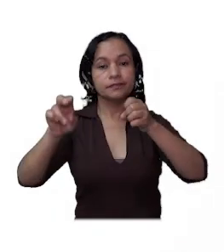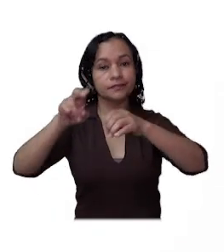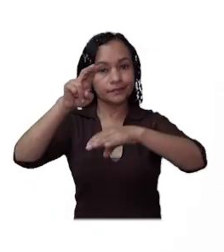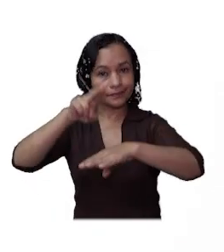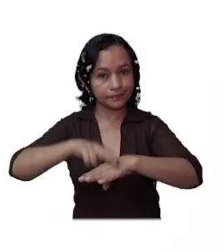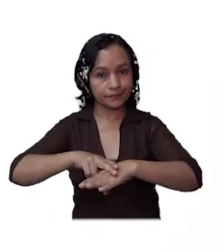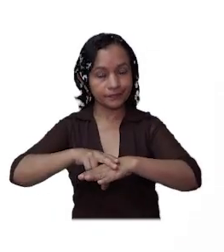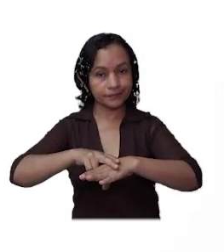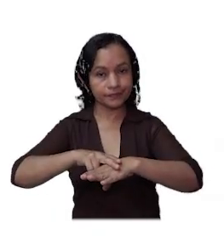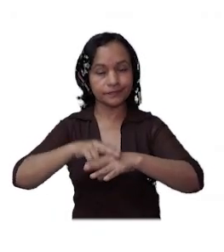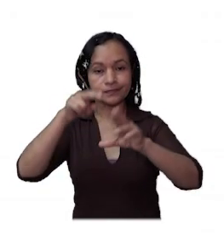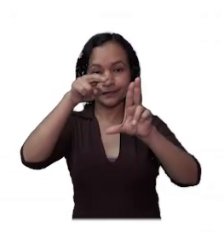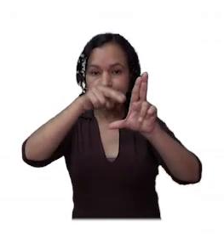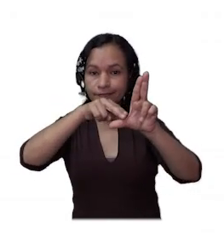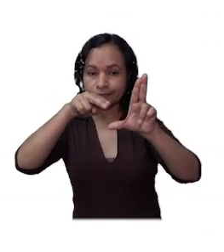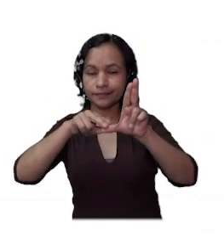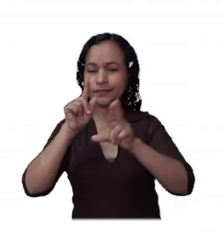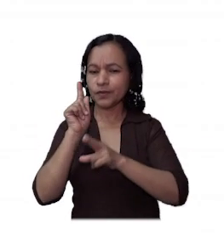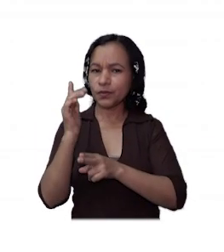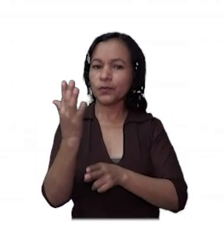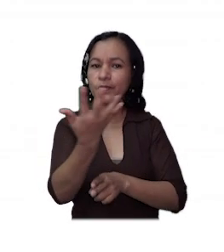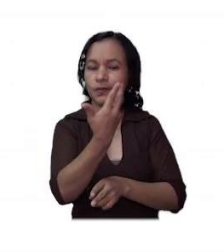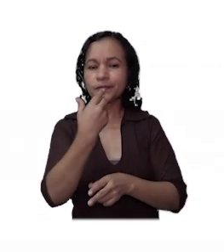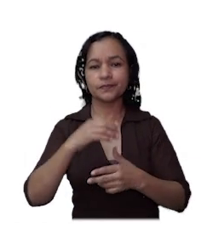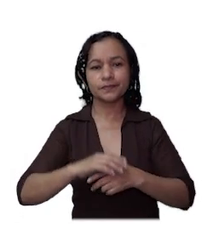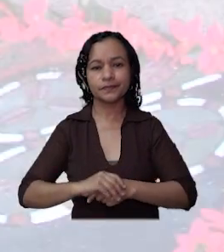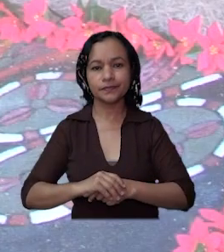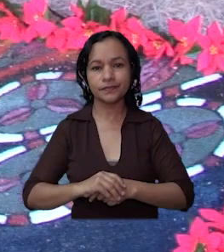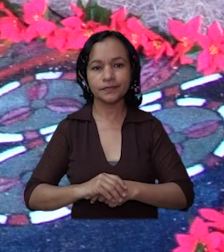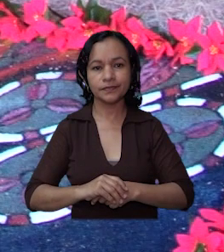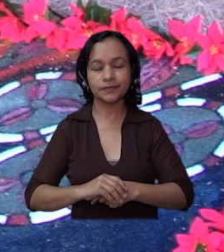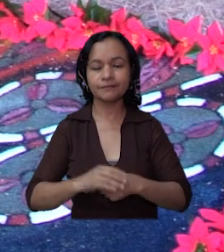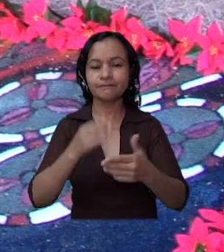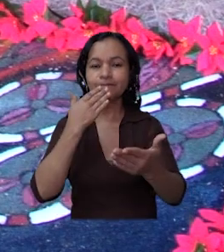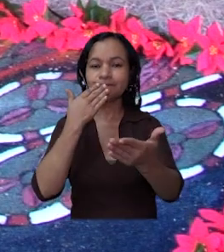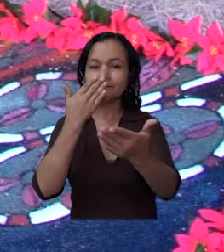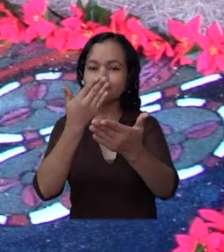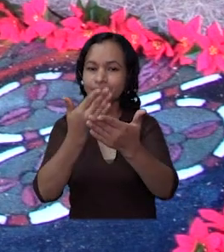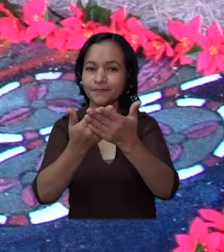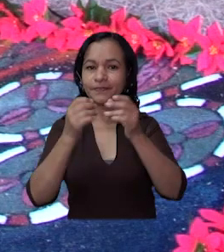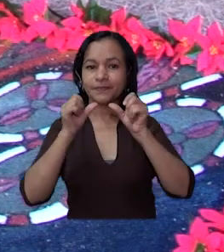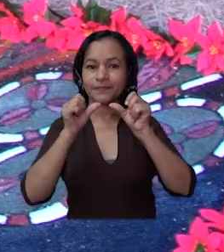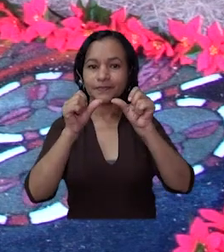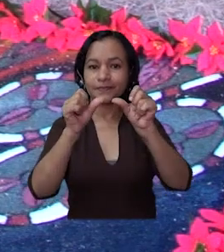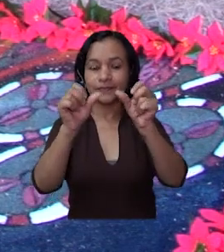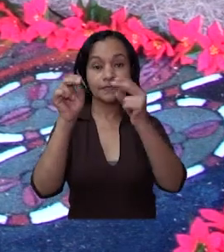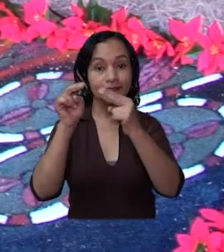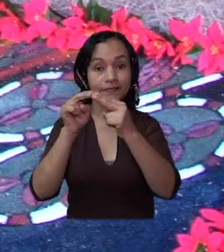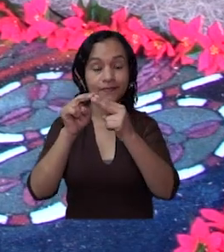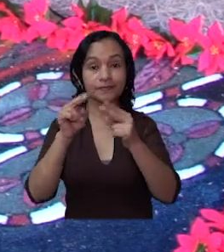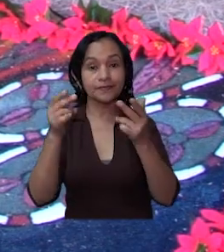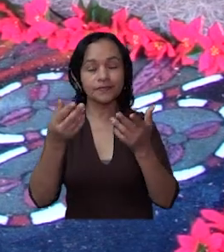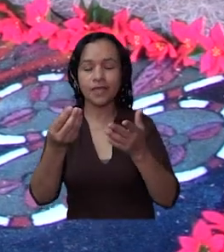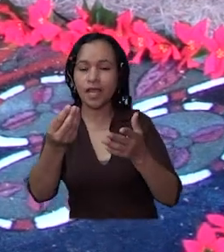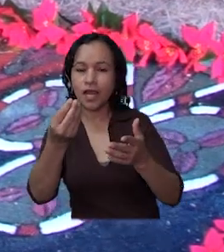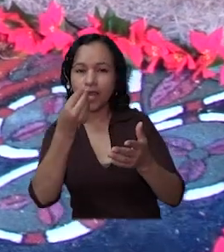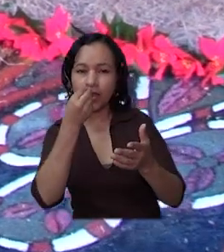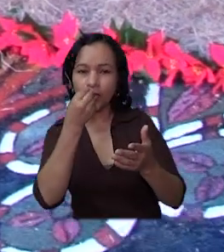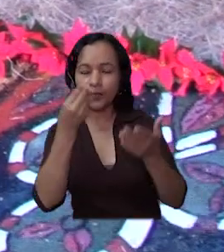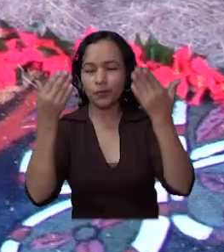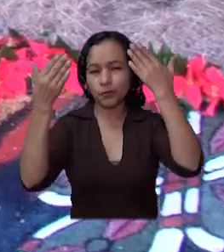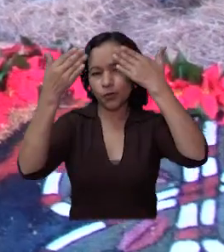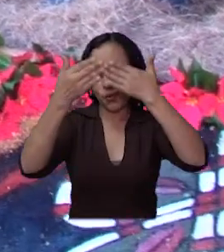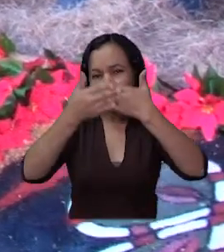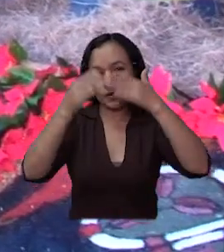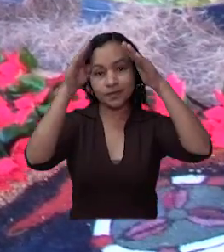y Unidad Nacional. SINAPRED, somos todos. Gracias por continuar en nuestra sintonía. Las cenas de Navidad y de